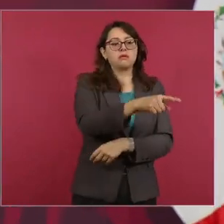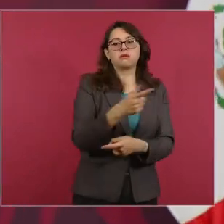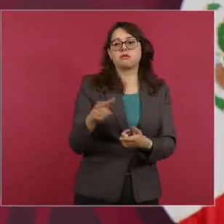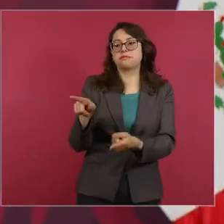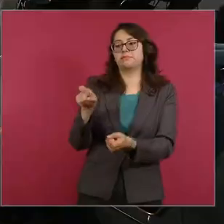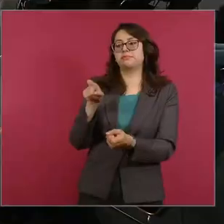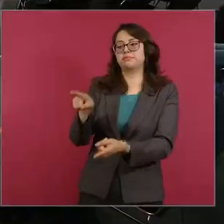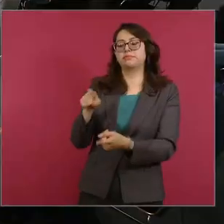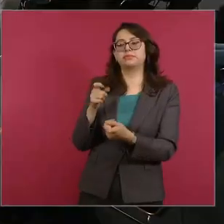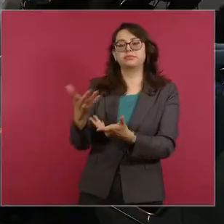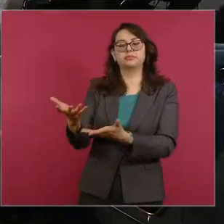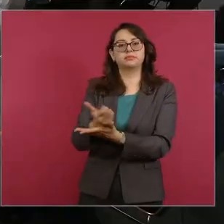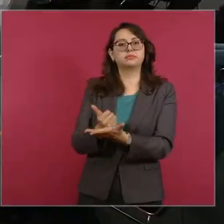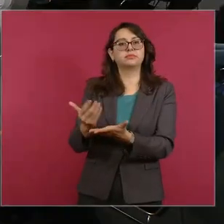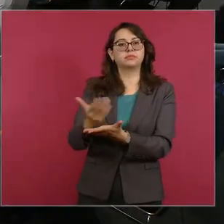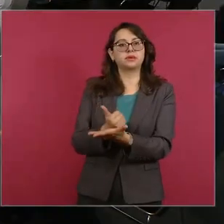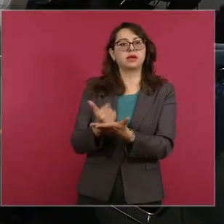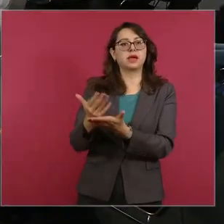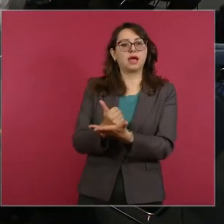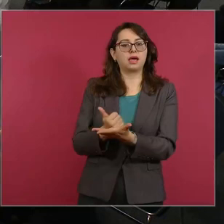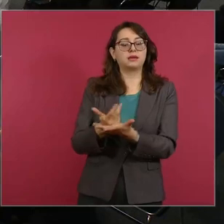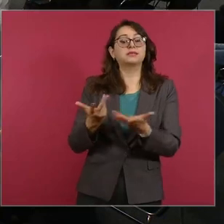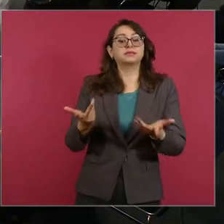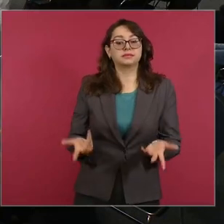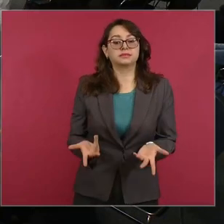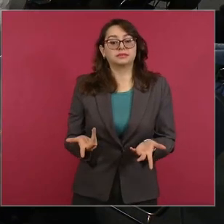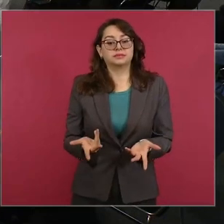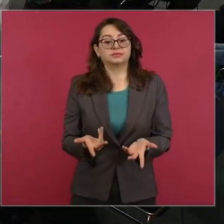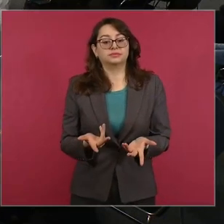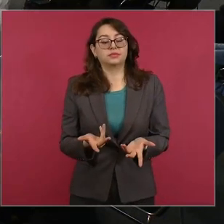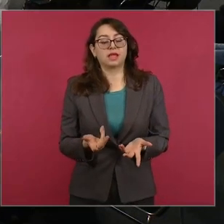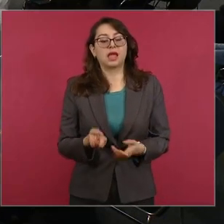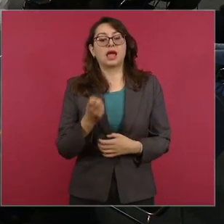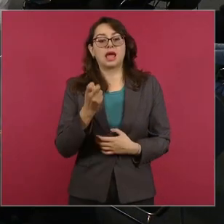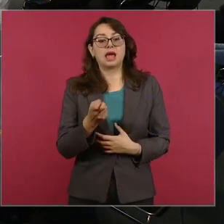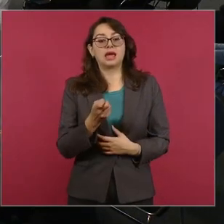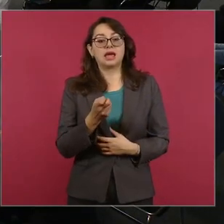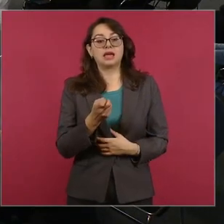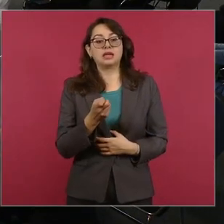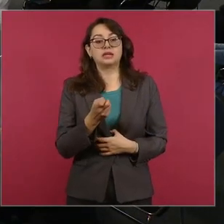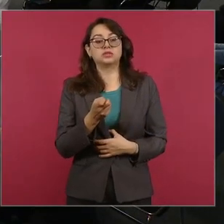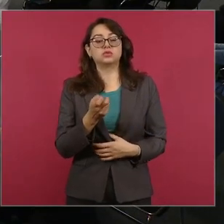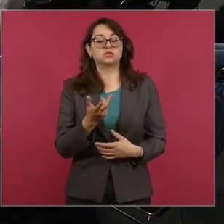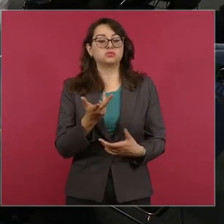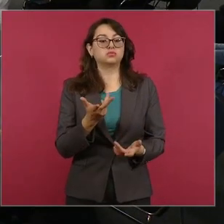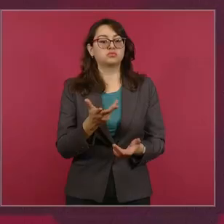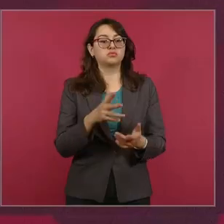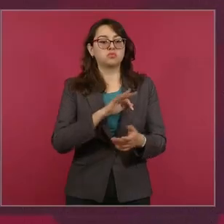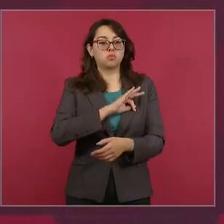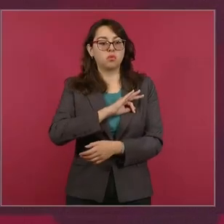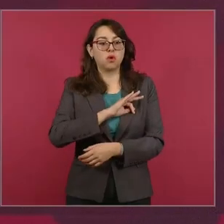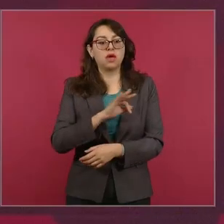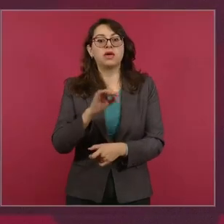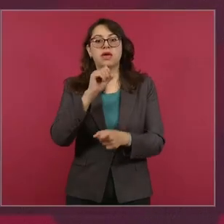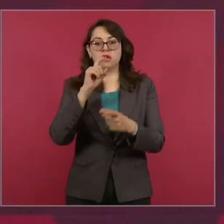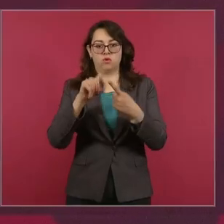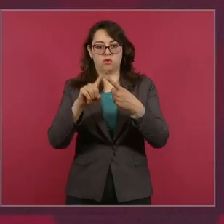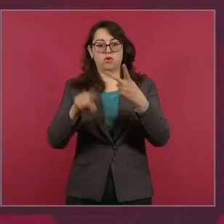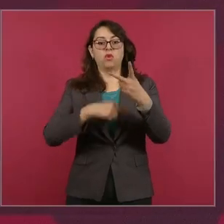empleos, significa no pagar más por las gasolinas, por la luz,